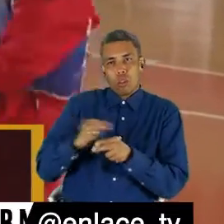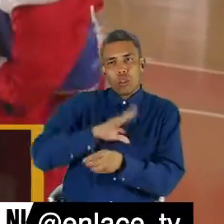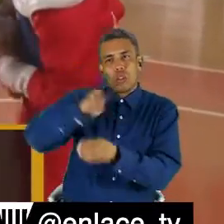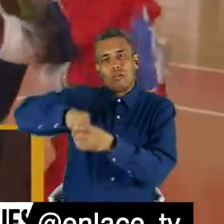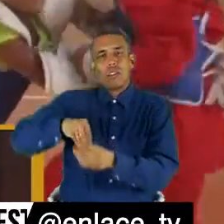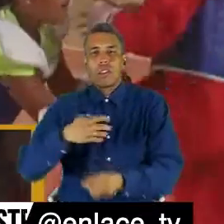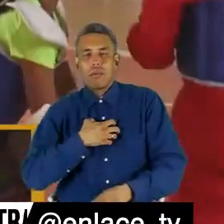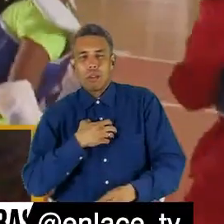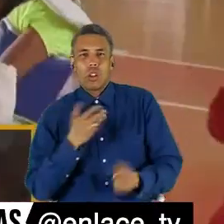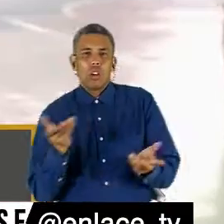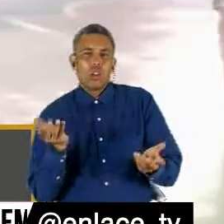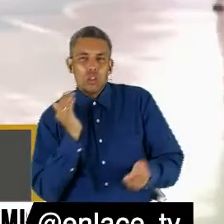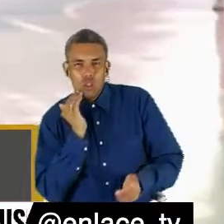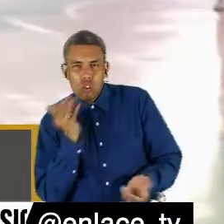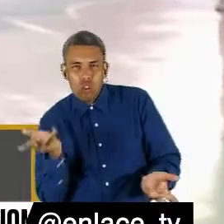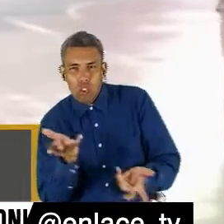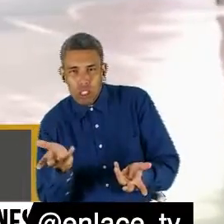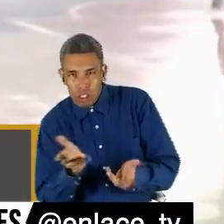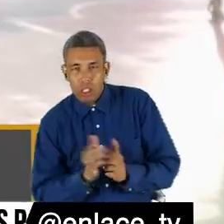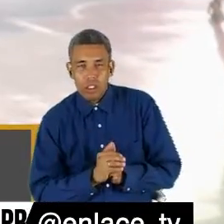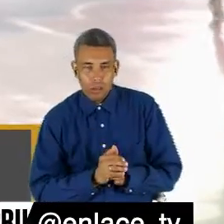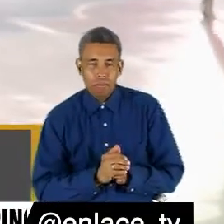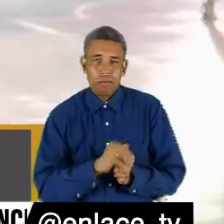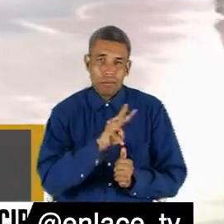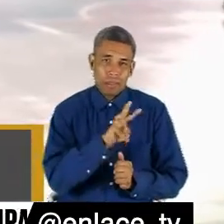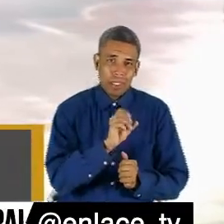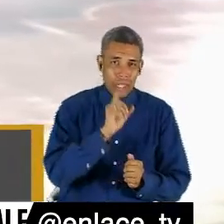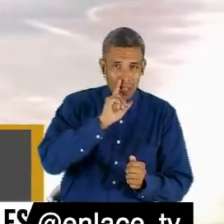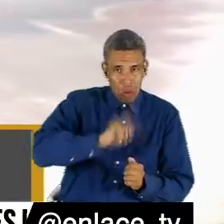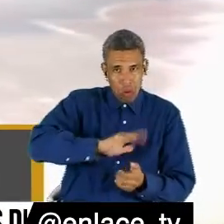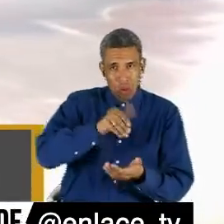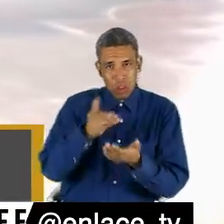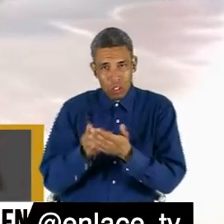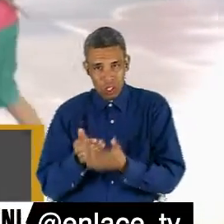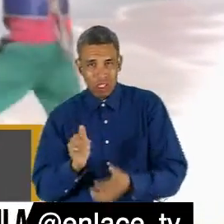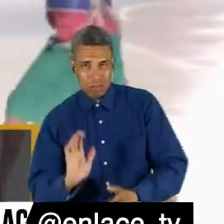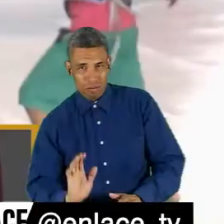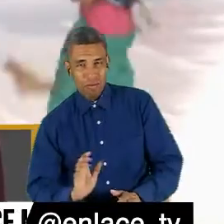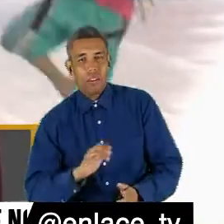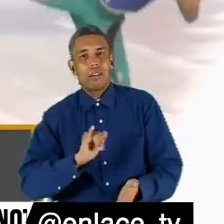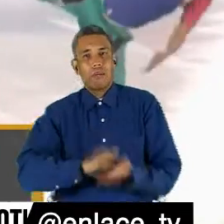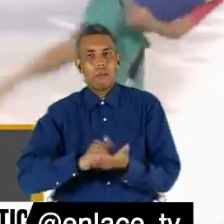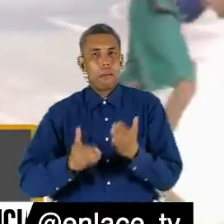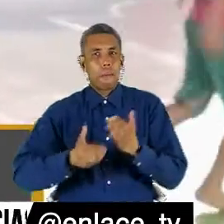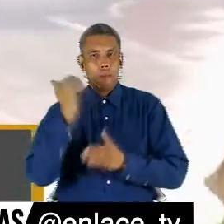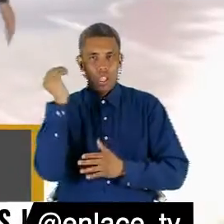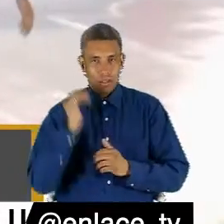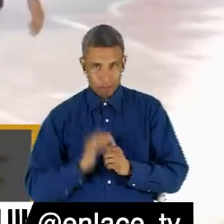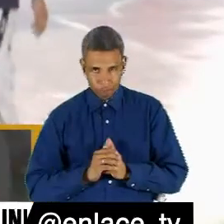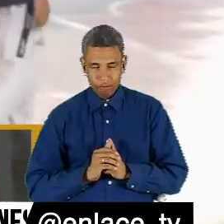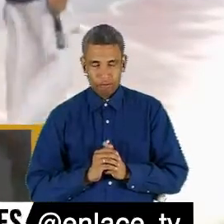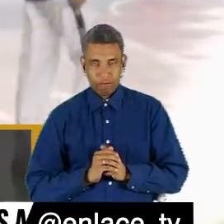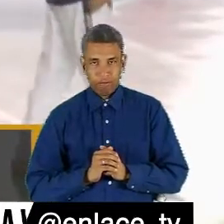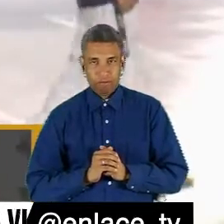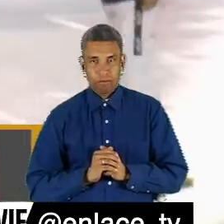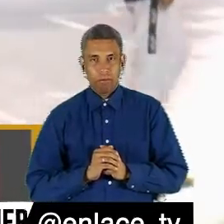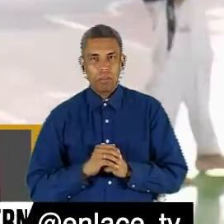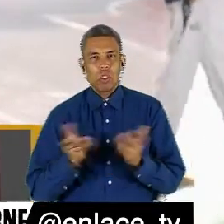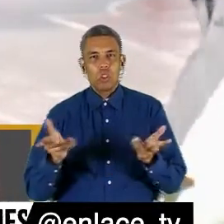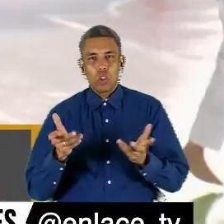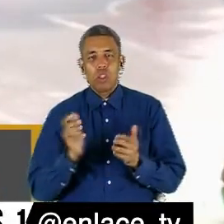junio al 4 de julio. Una participación de 91 deportistas, de los cuales 39 deportistas fueron